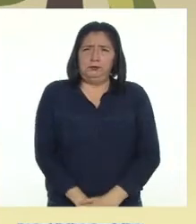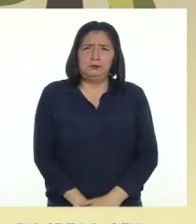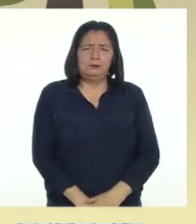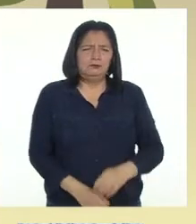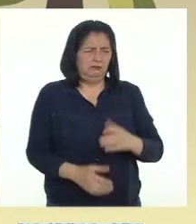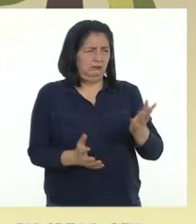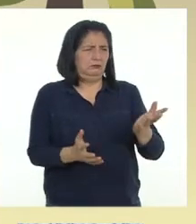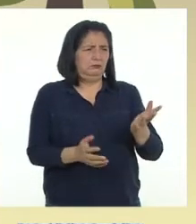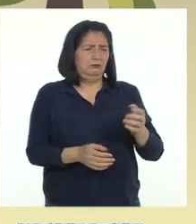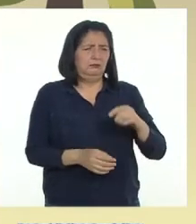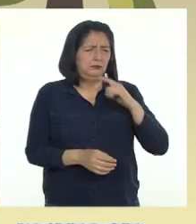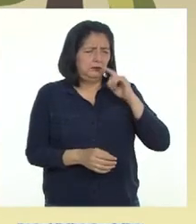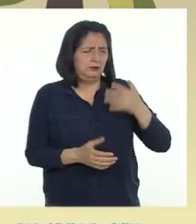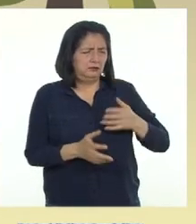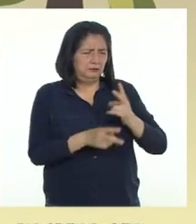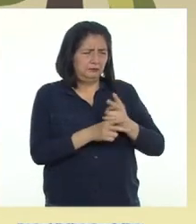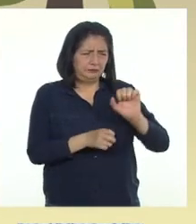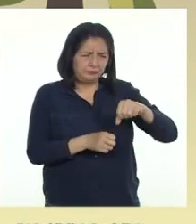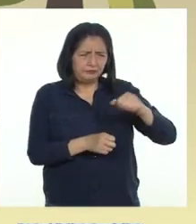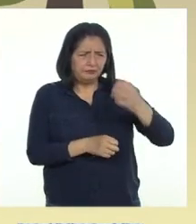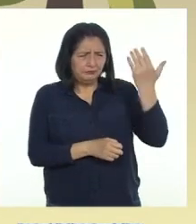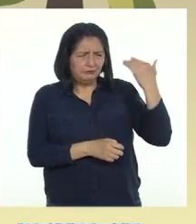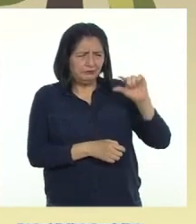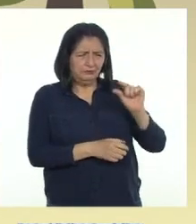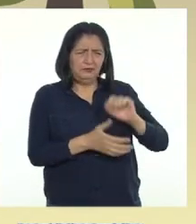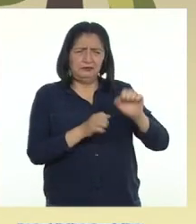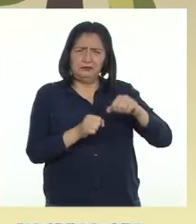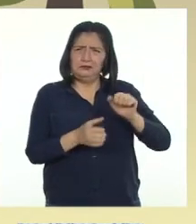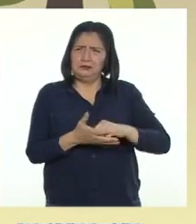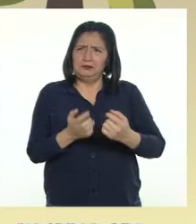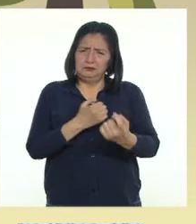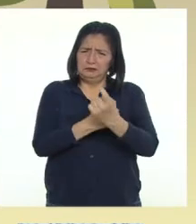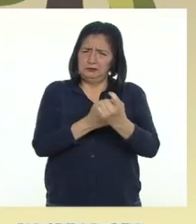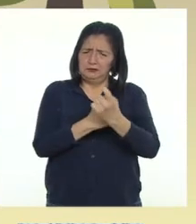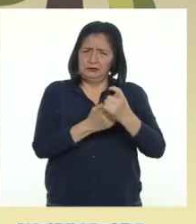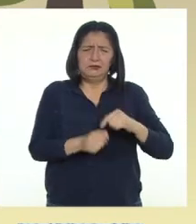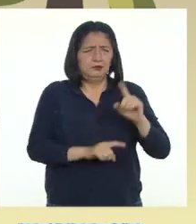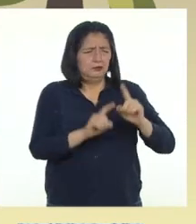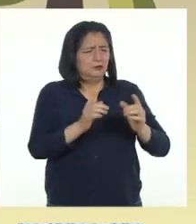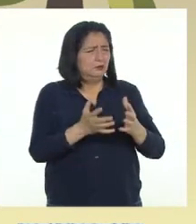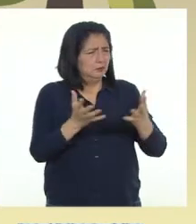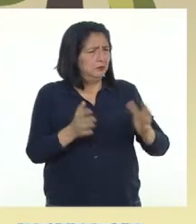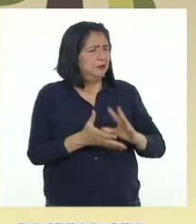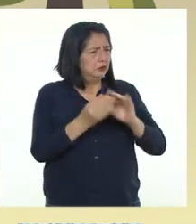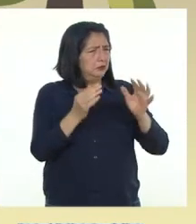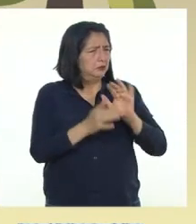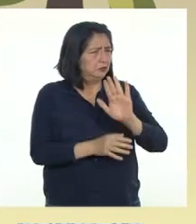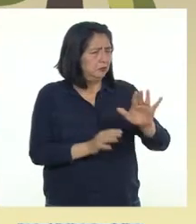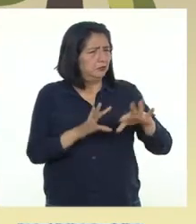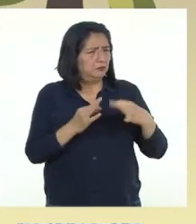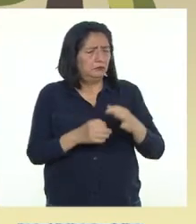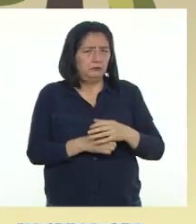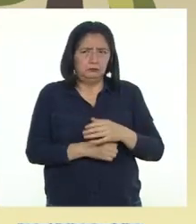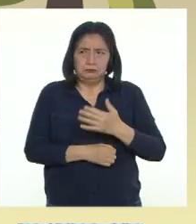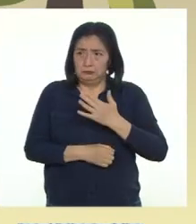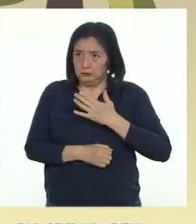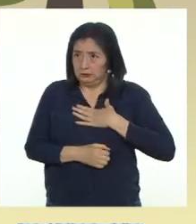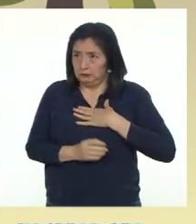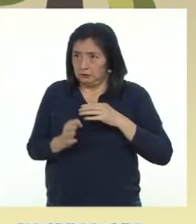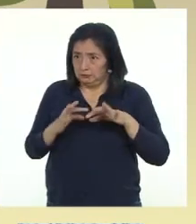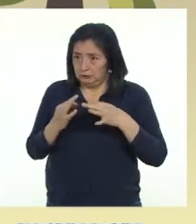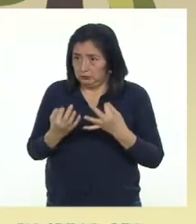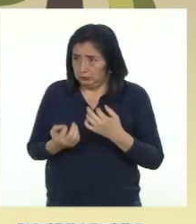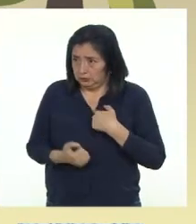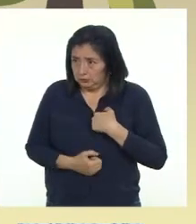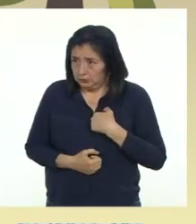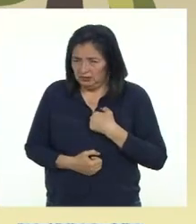señora Vizcacha! La araña estuvo aquí hace unos minutos. Ella nos enseñó unas cosas de la historia de su familia. ¿De mi